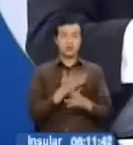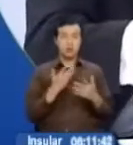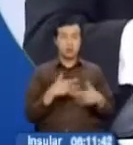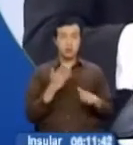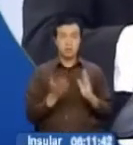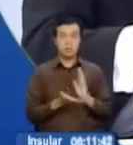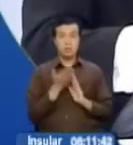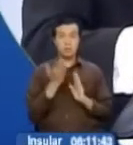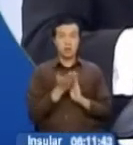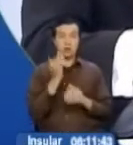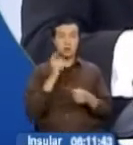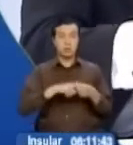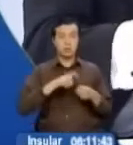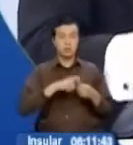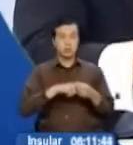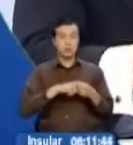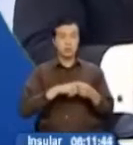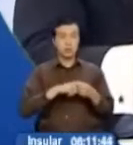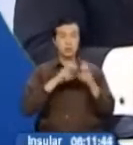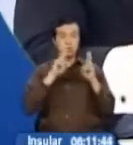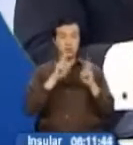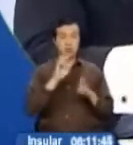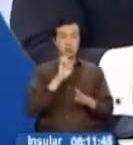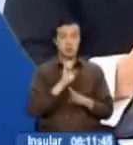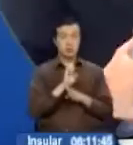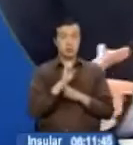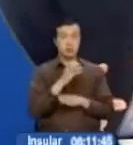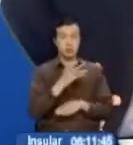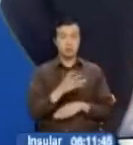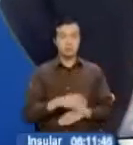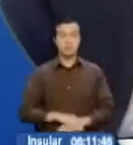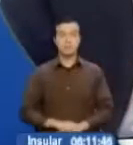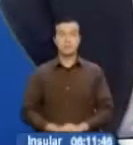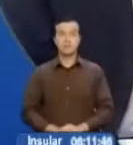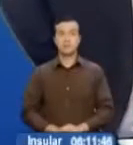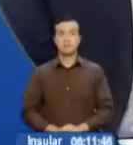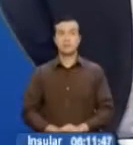un incremento en la participación de casos ecuatorianos, Gustavo?